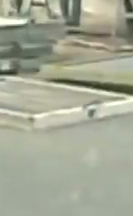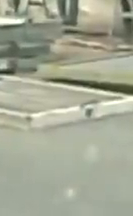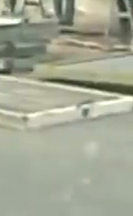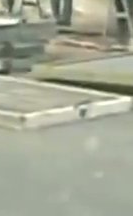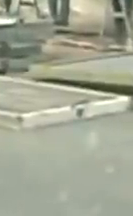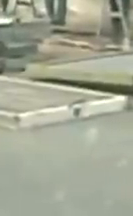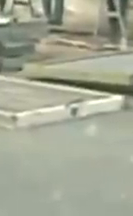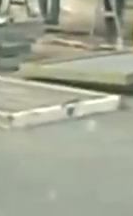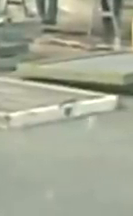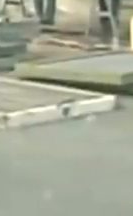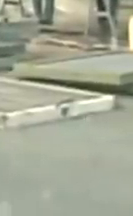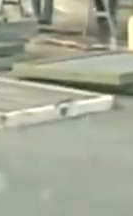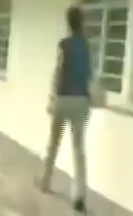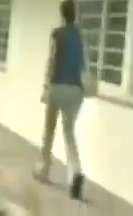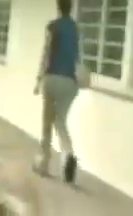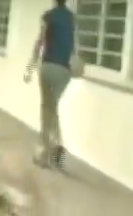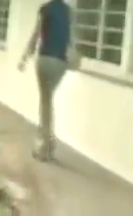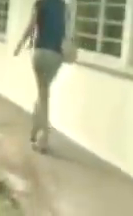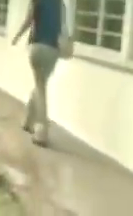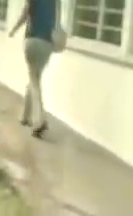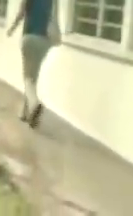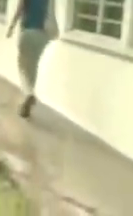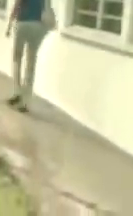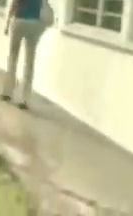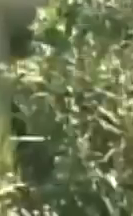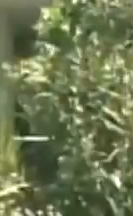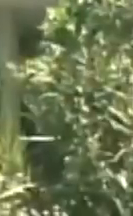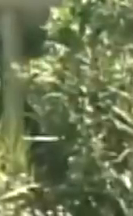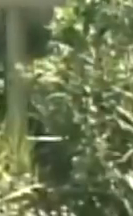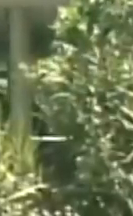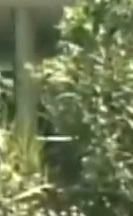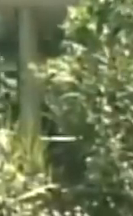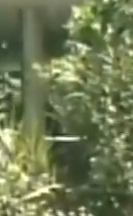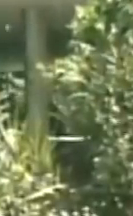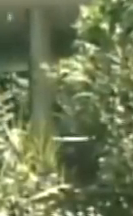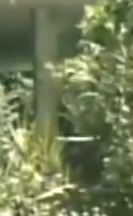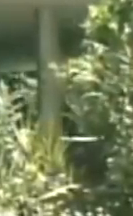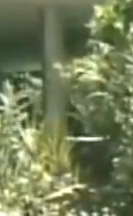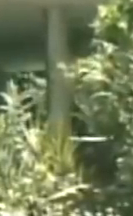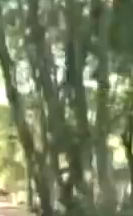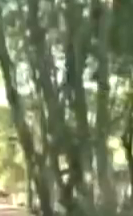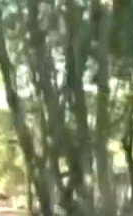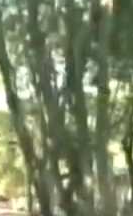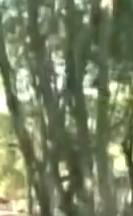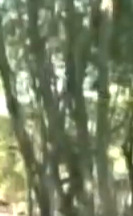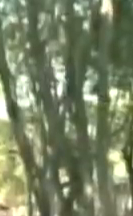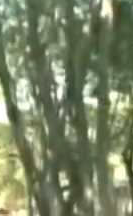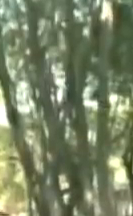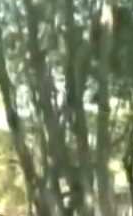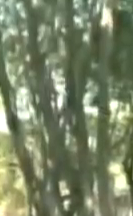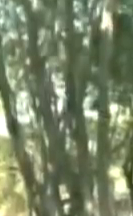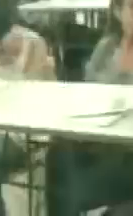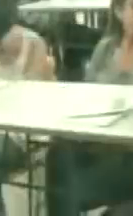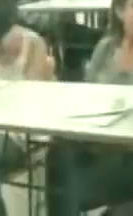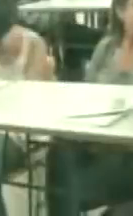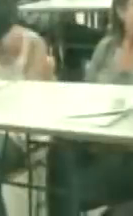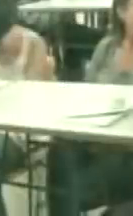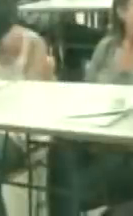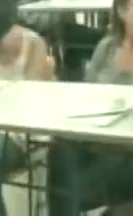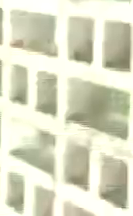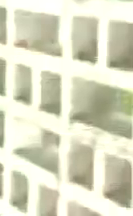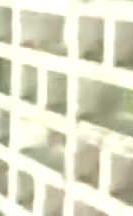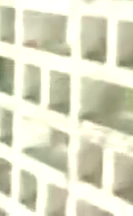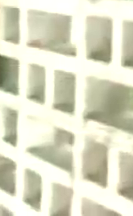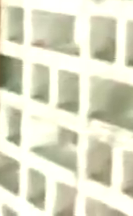de Venezuela. Se ha avanzado mucho y vamos a seguir trabajando de aquí en adelante. Llamo al movimiento estudiantil, a los